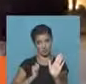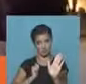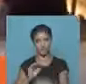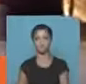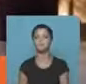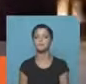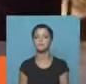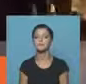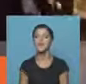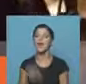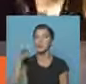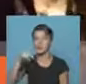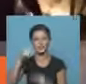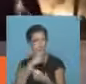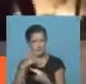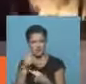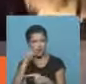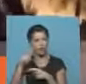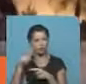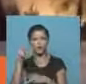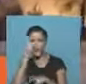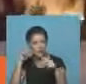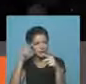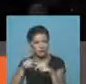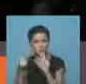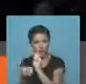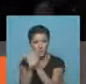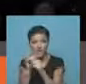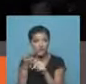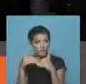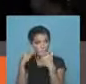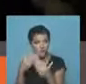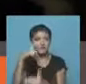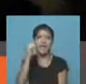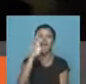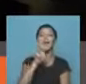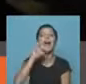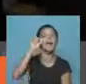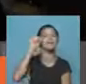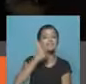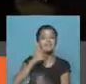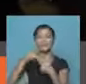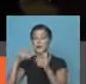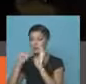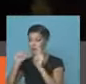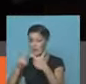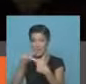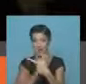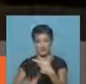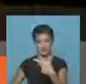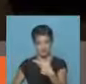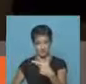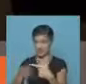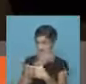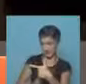de esta enmienda o de esta modificación que se pretende hacer es que favorece tanto a Cartes como al presidente, digamos, Horacio